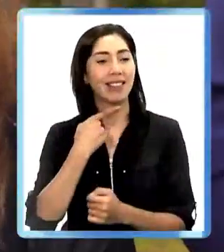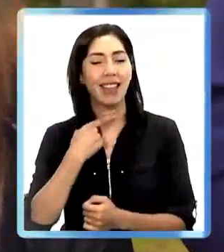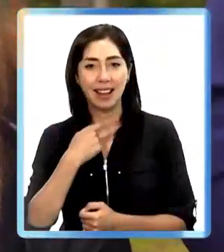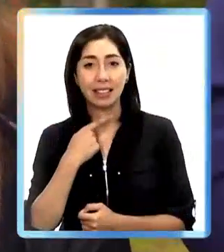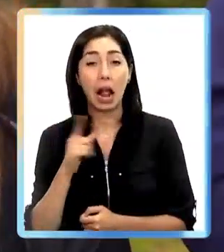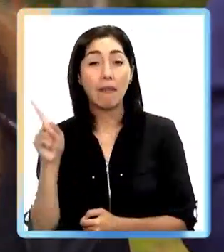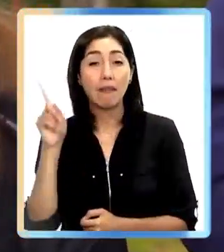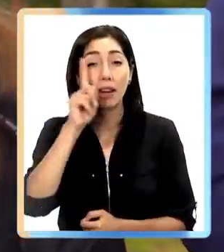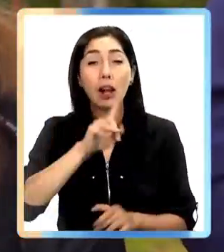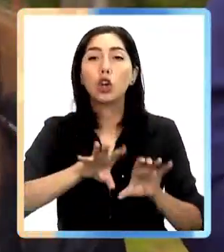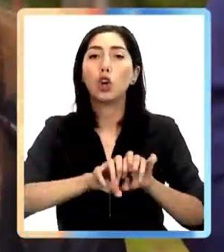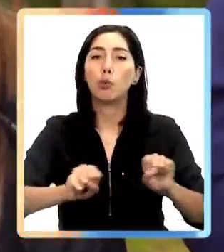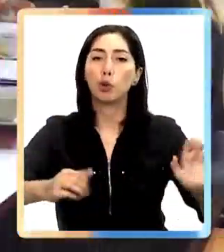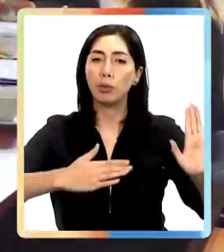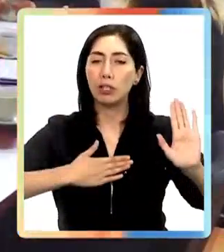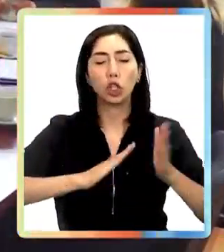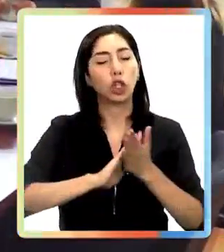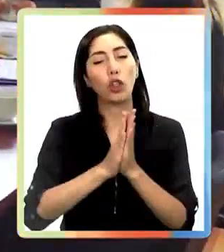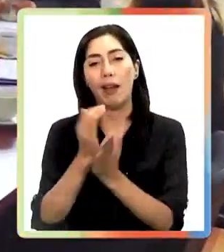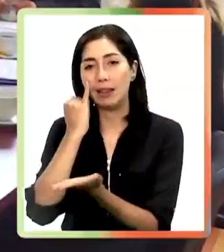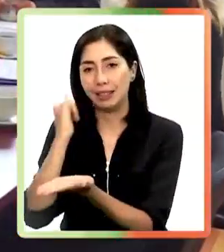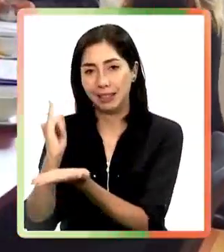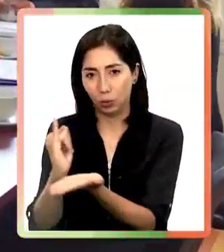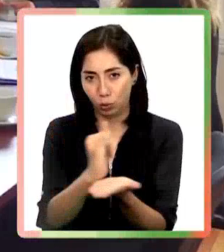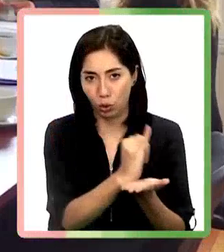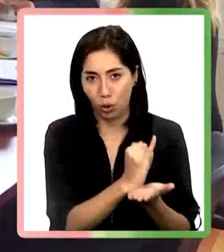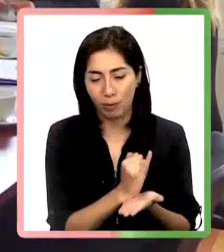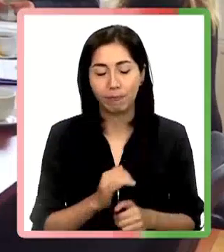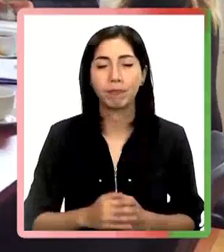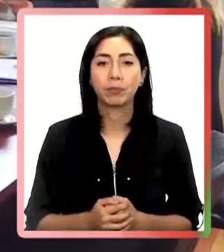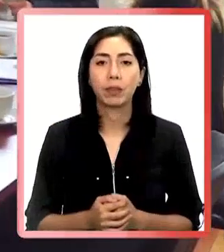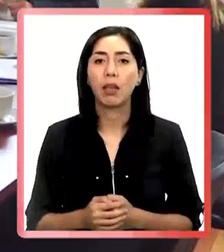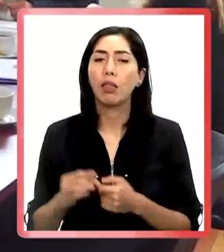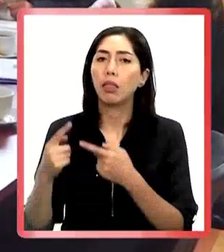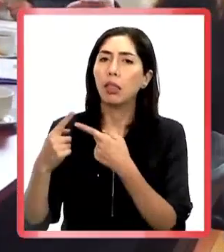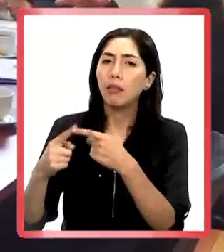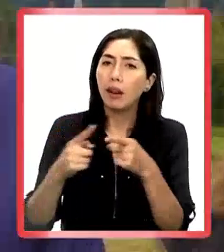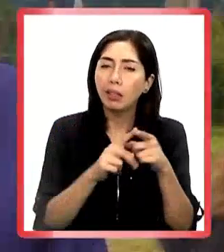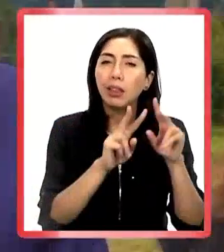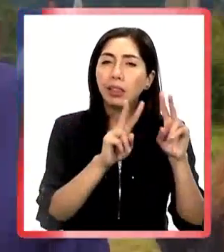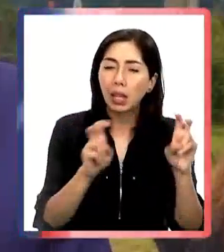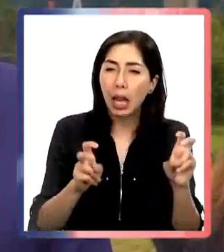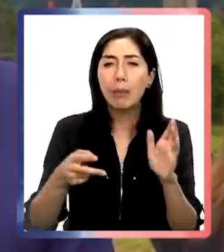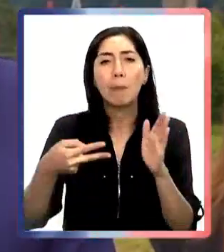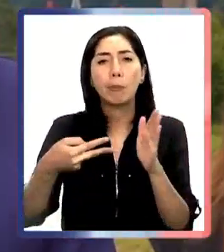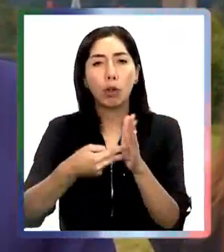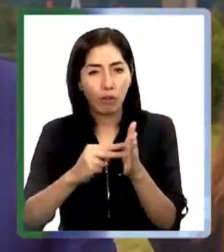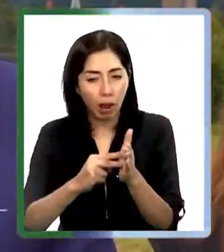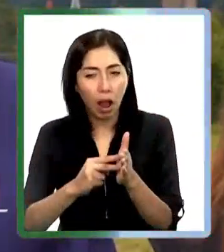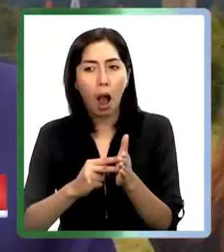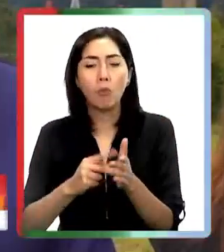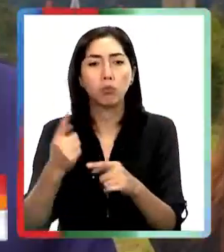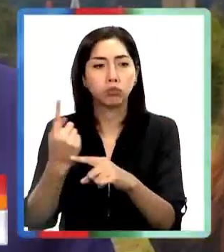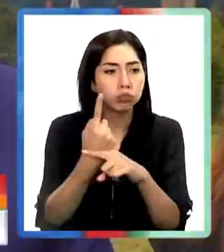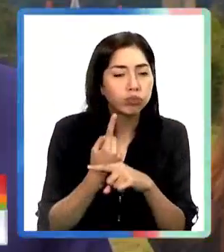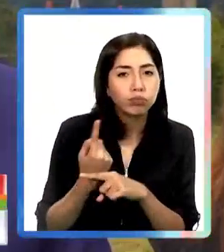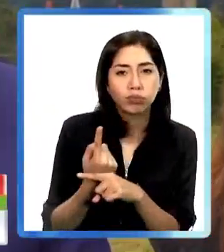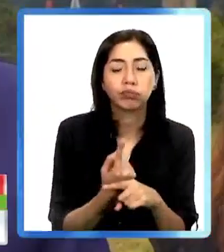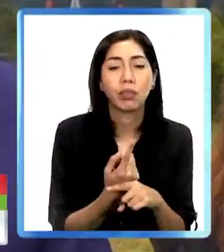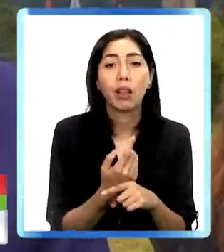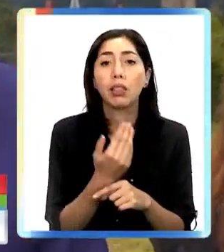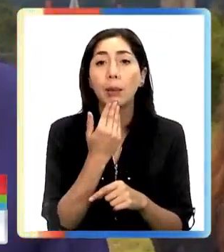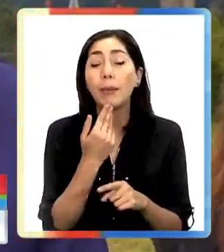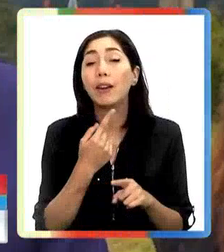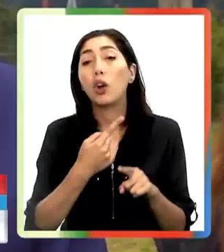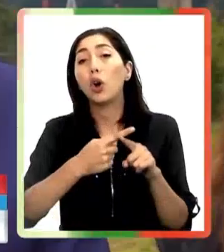con un compromiso de todas las instituciones. Abordamos distintas temáticas y problemáticas muy sentidas de la comunidad y otras que también tienen que ver